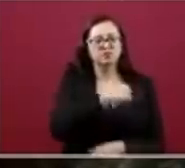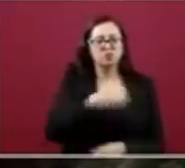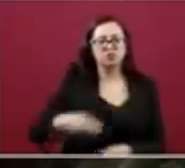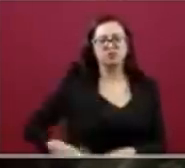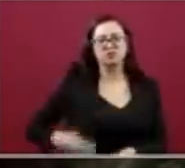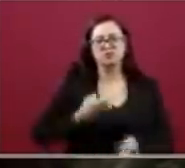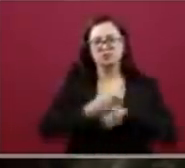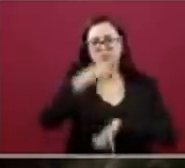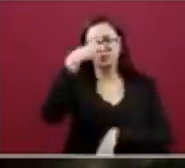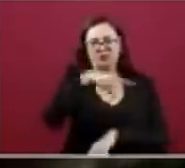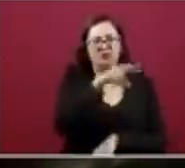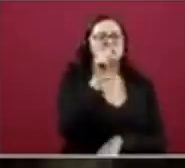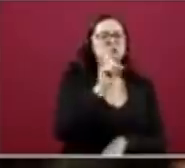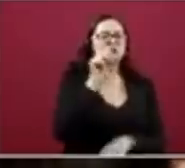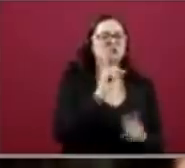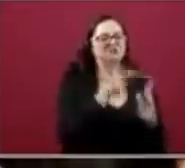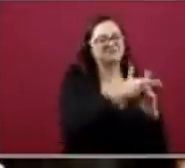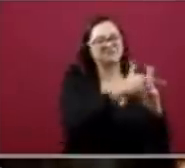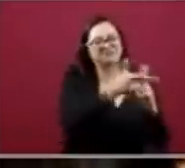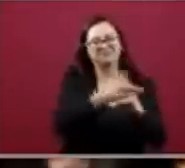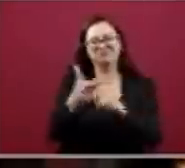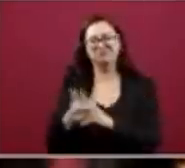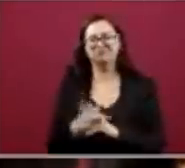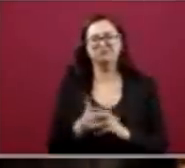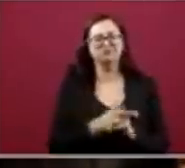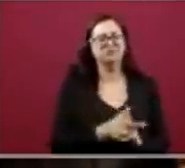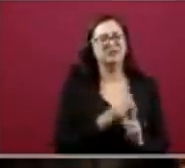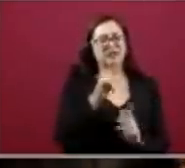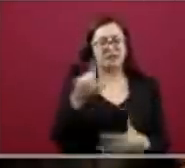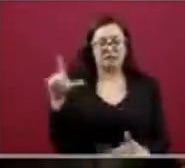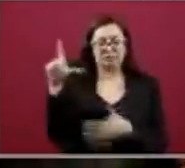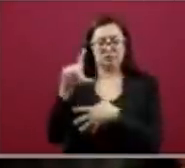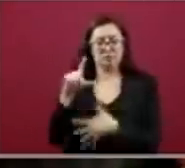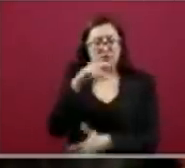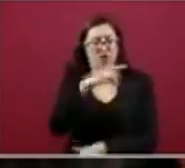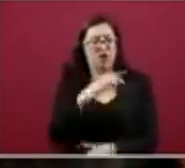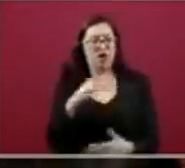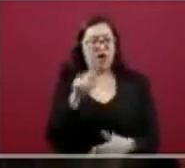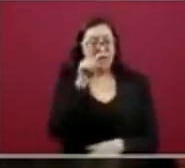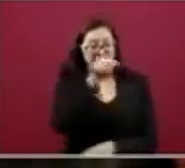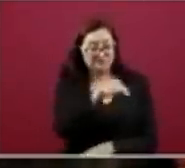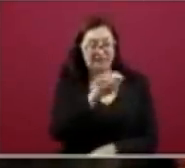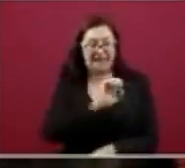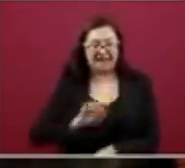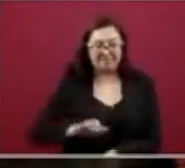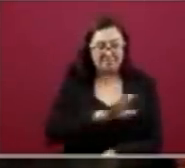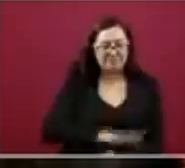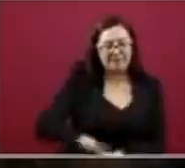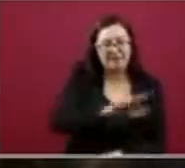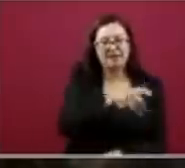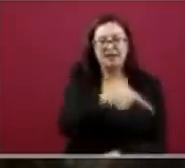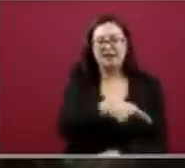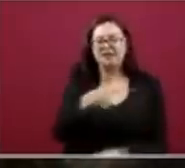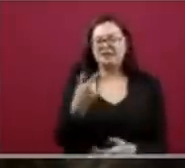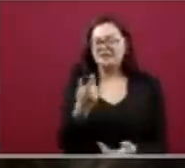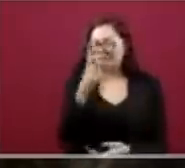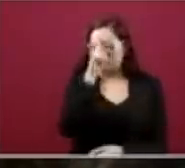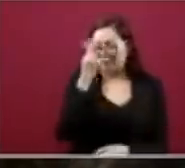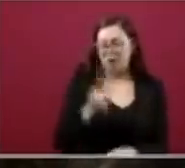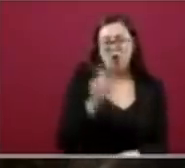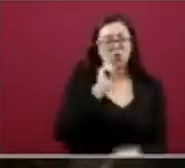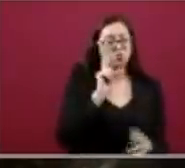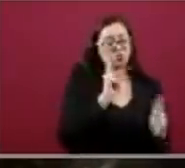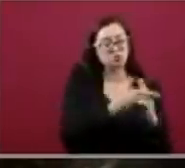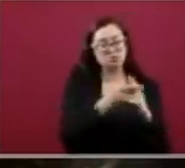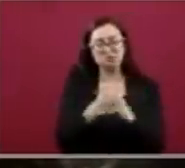municipio, presidente, el municipio más grande de Latinoamérica? ¿Le haría un exhorto a este presidente municipal a trabajar y a